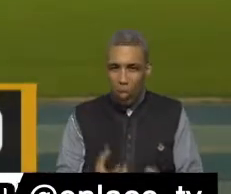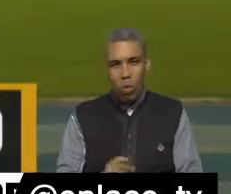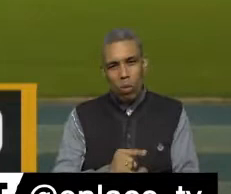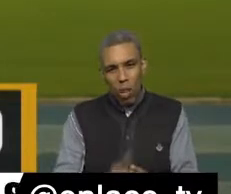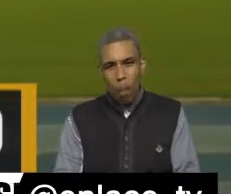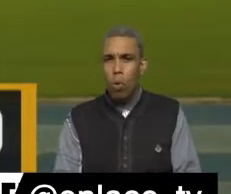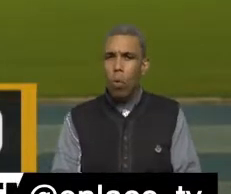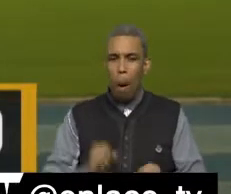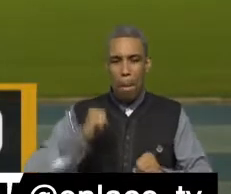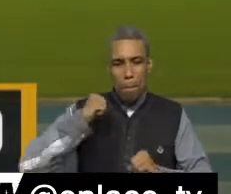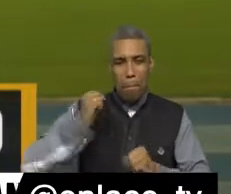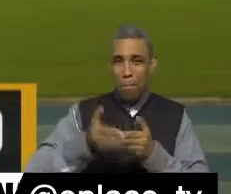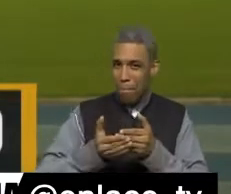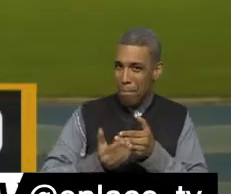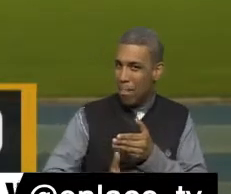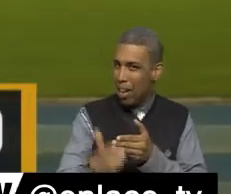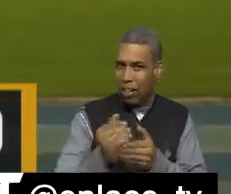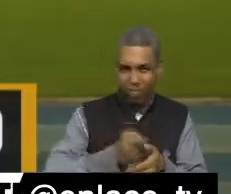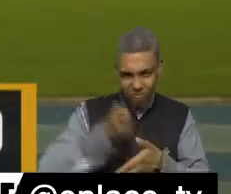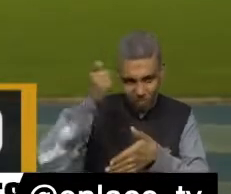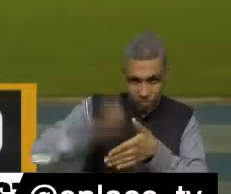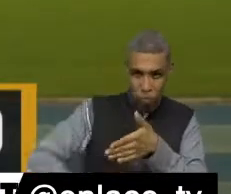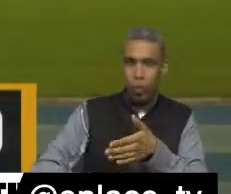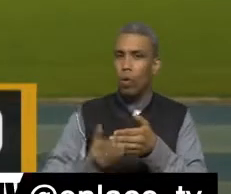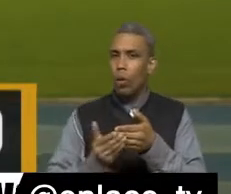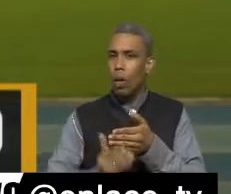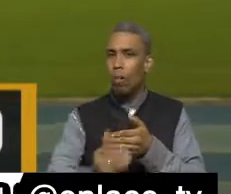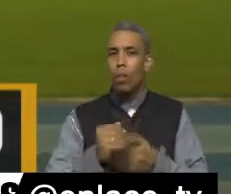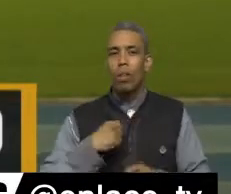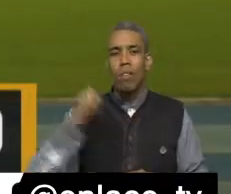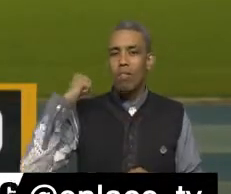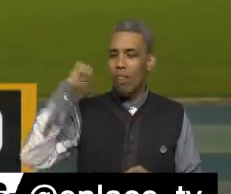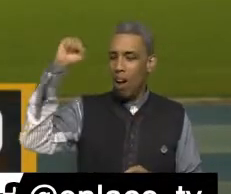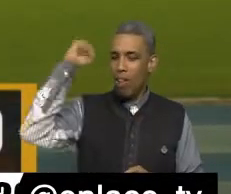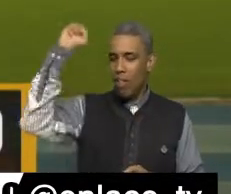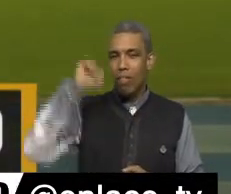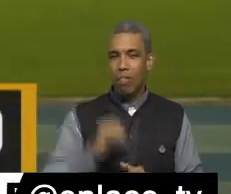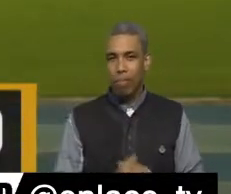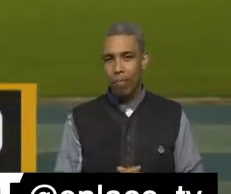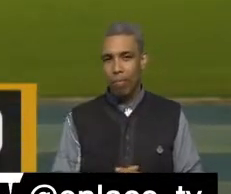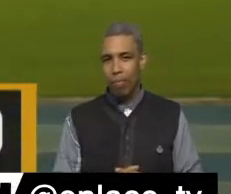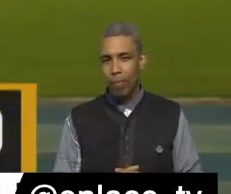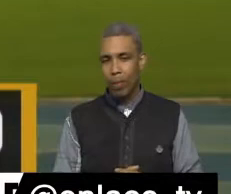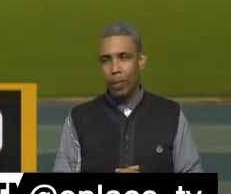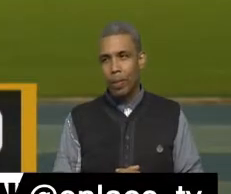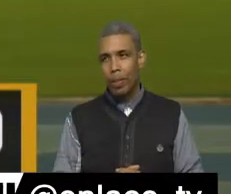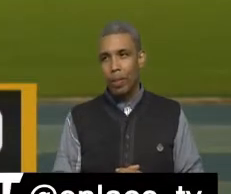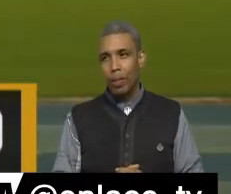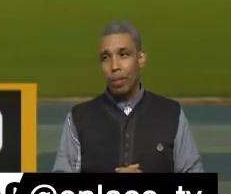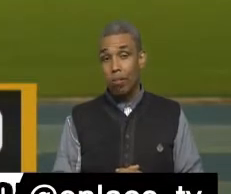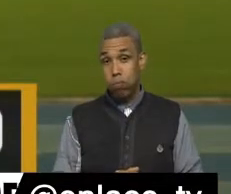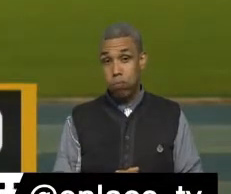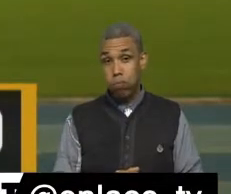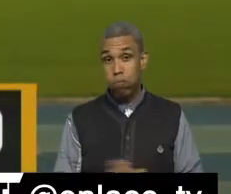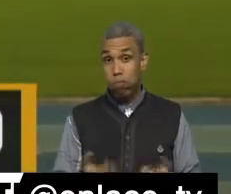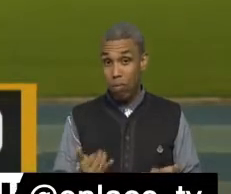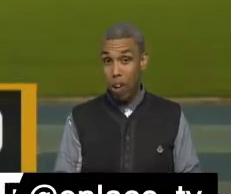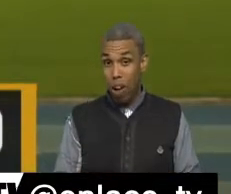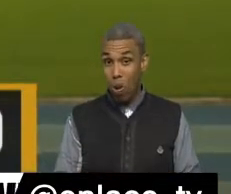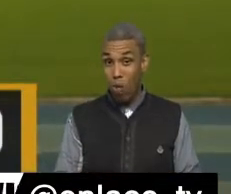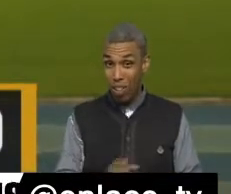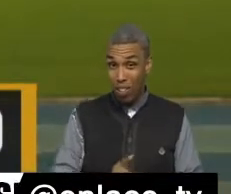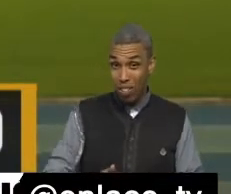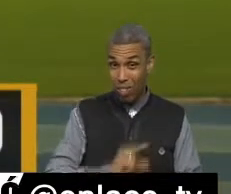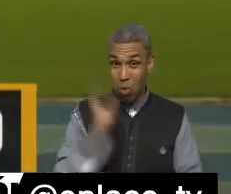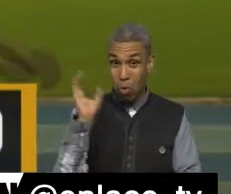protagonista, no solo en el campeonato, porque bueno, nos toca una realidad donde estamos lejos de las posibilidades de clasificar, pero